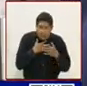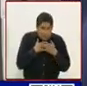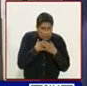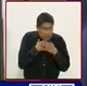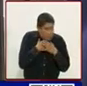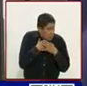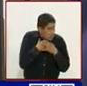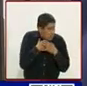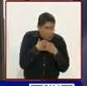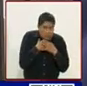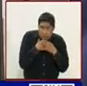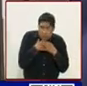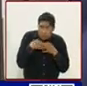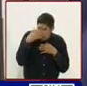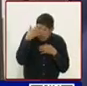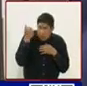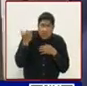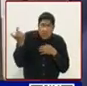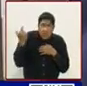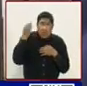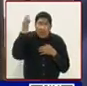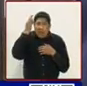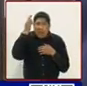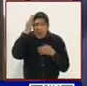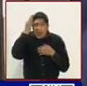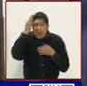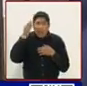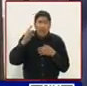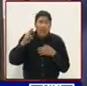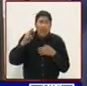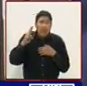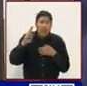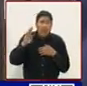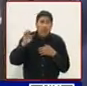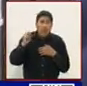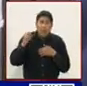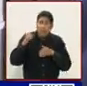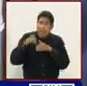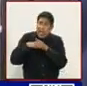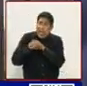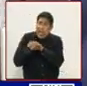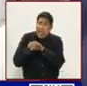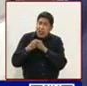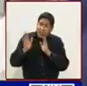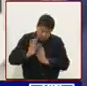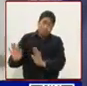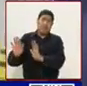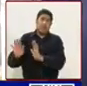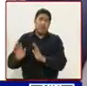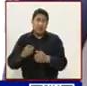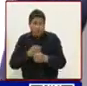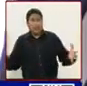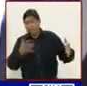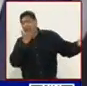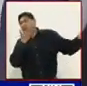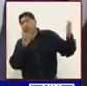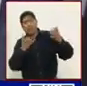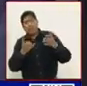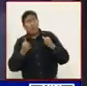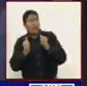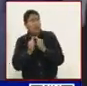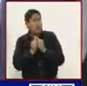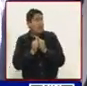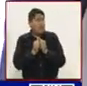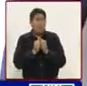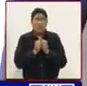incluso, porque el fiscal Rubén Cruz Acarapi me hizo ingresar de manera violenta hacia sus oficinas, que estaba acompañado